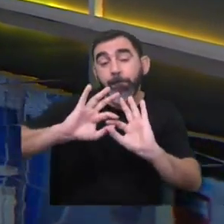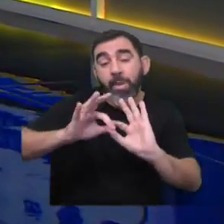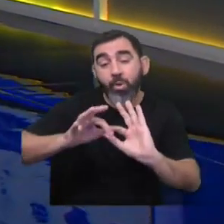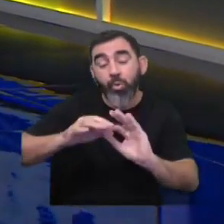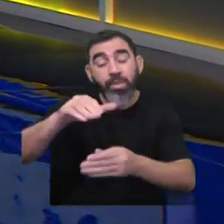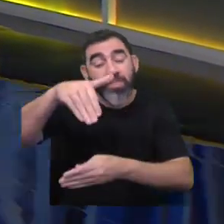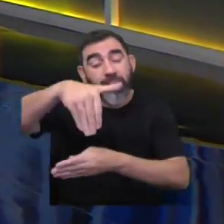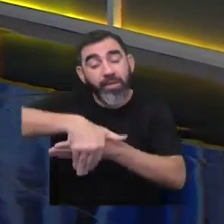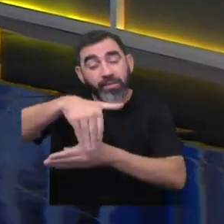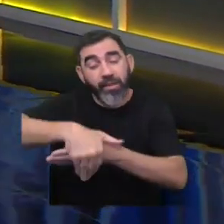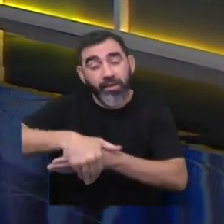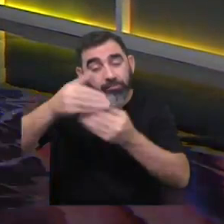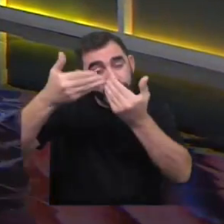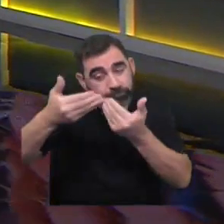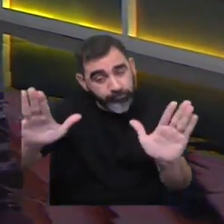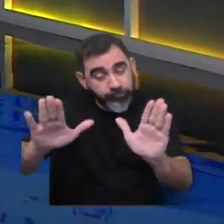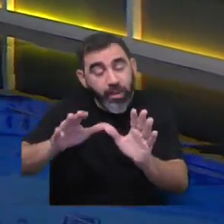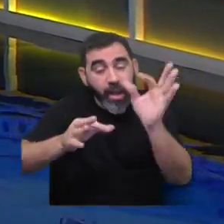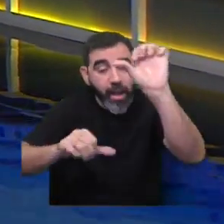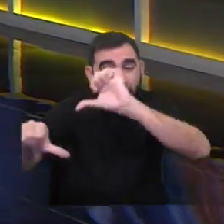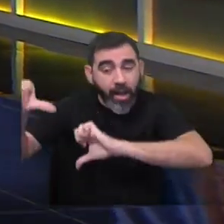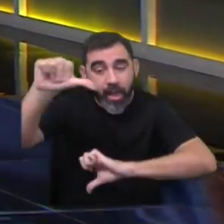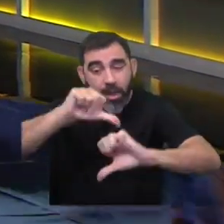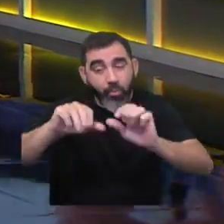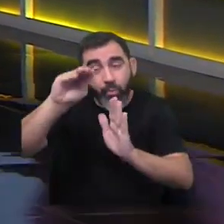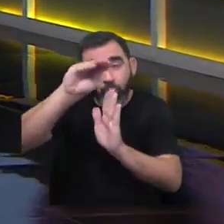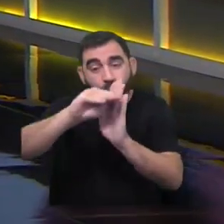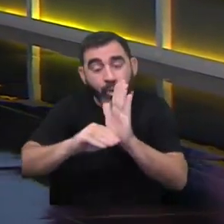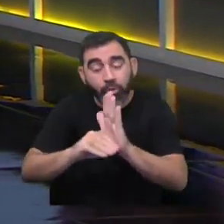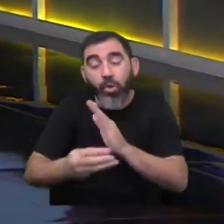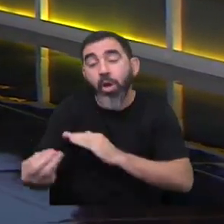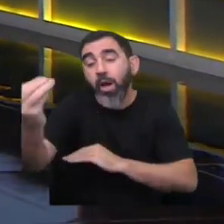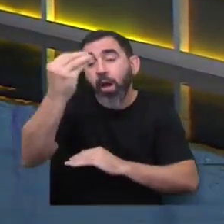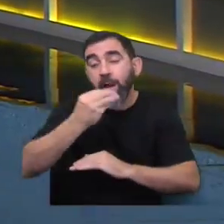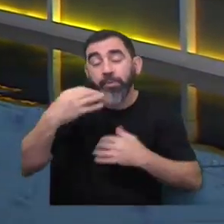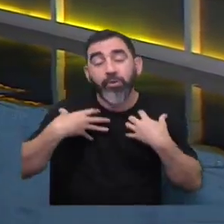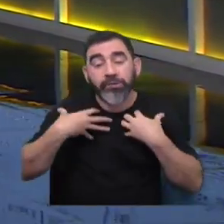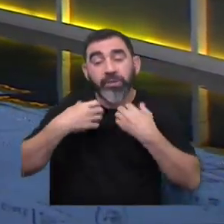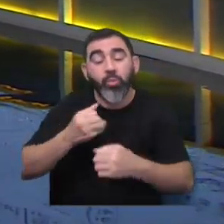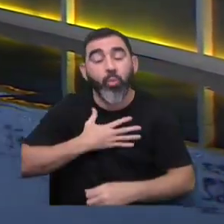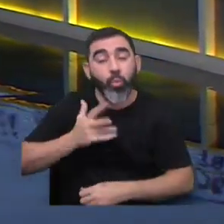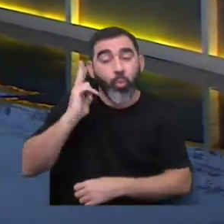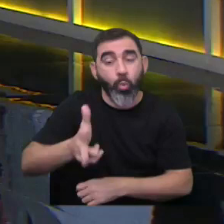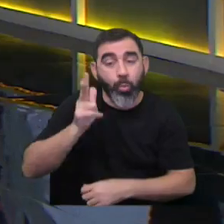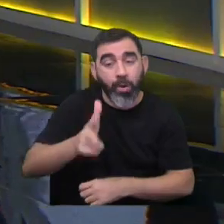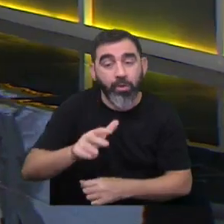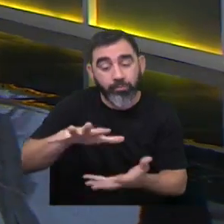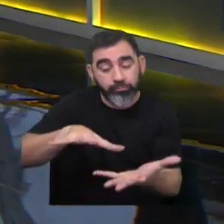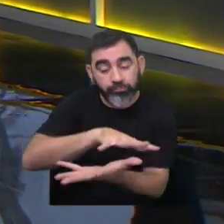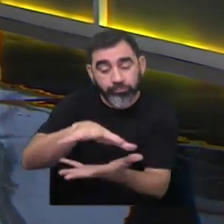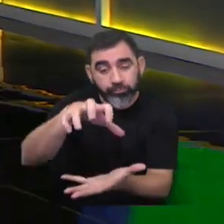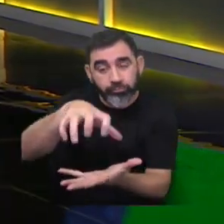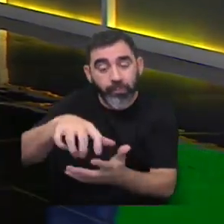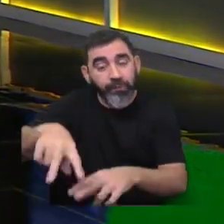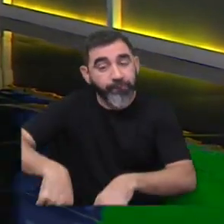de la tarde quedó inaugurado el laboratorio del programa en Alimentos y Salud Humana, un área de investigación